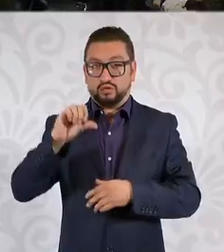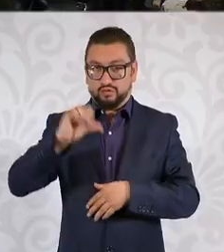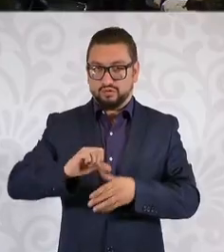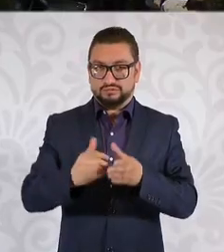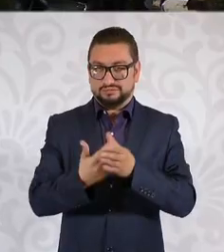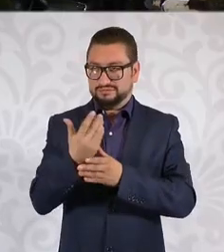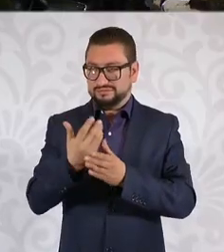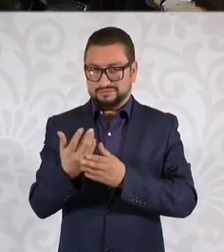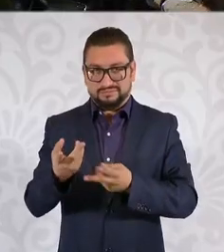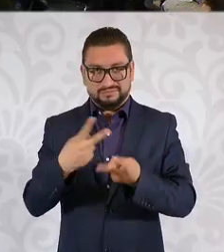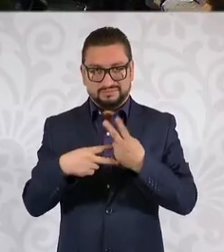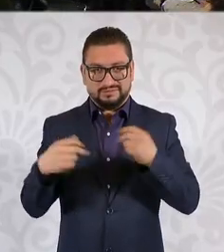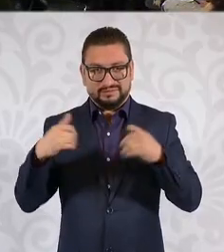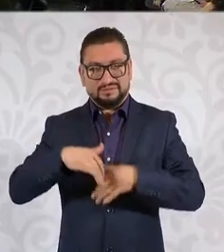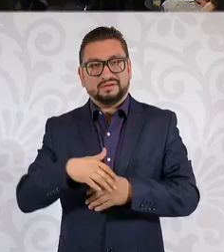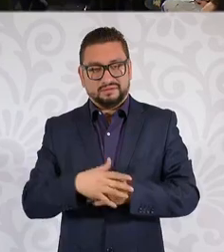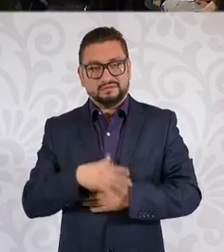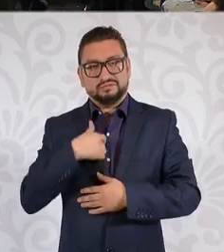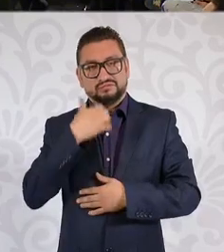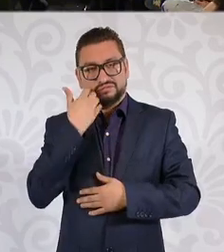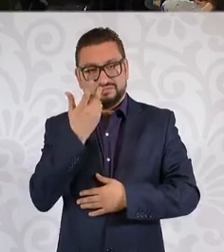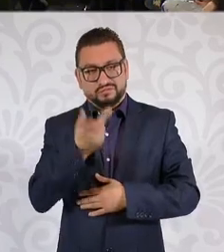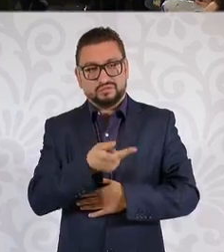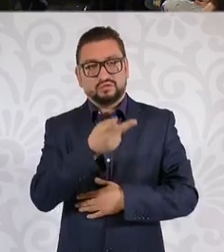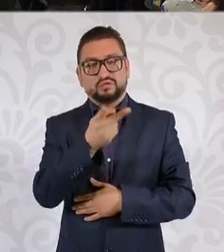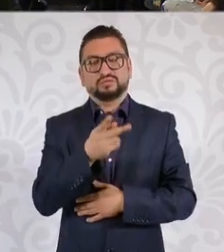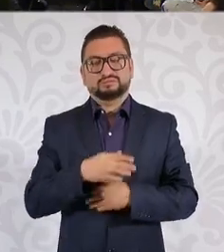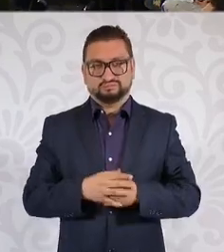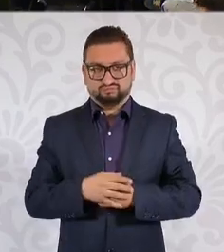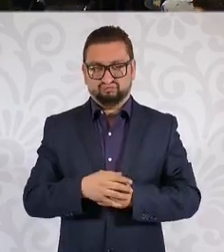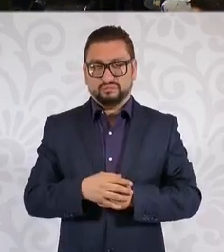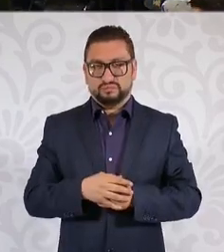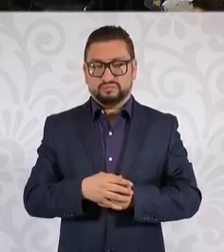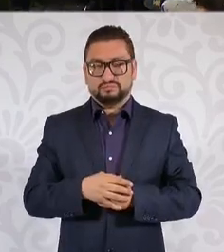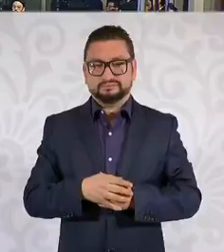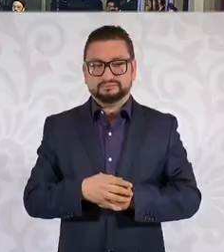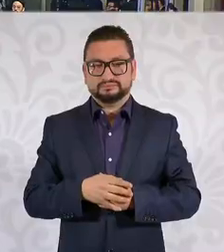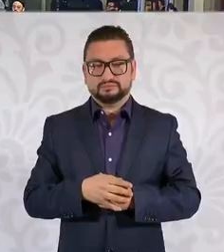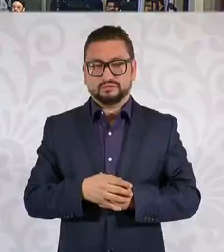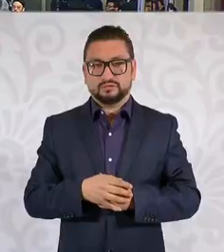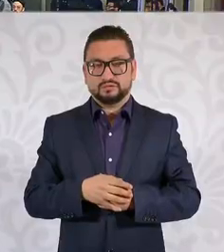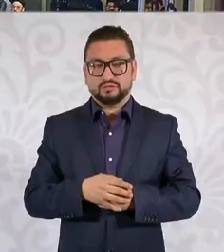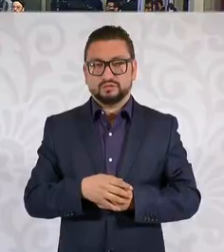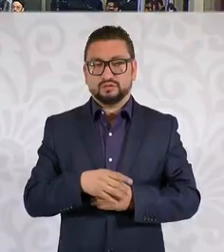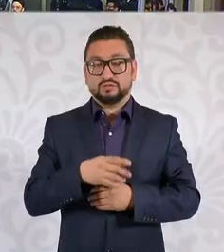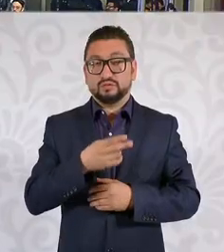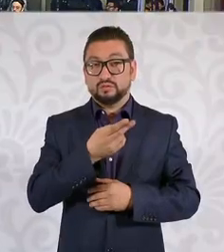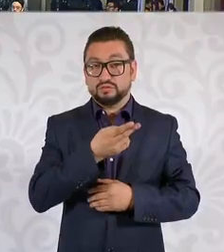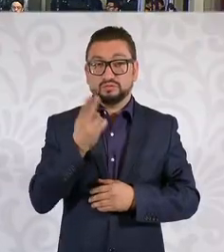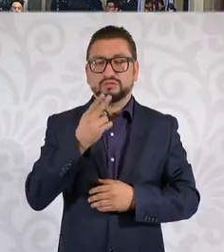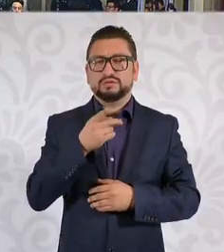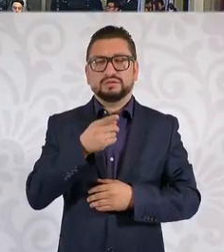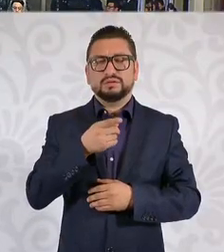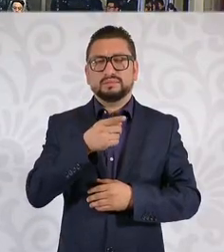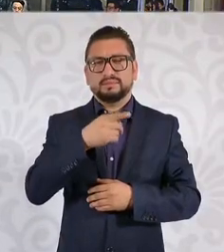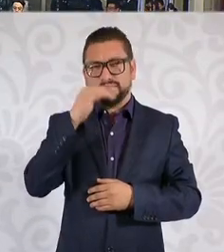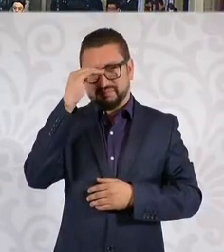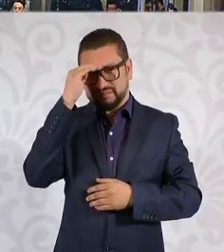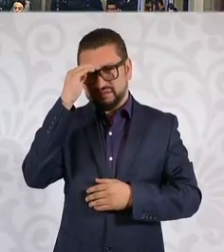mañanera y preguntarle qué expectativas tiene en tanto